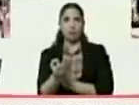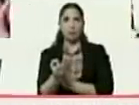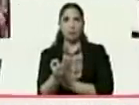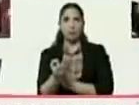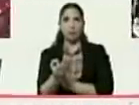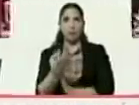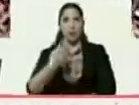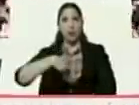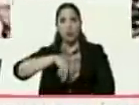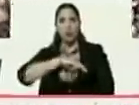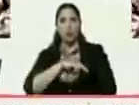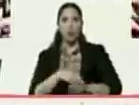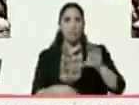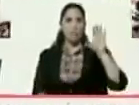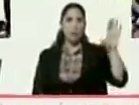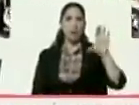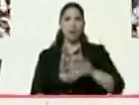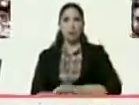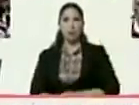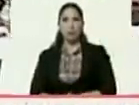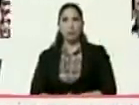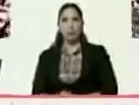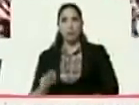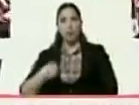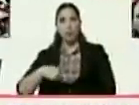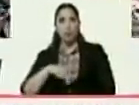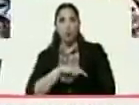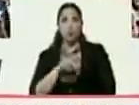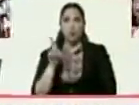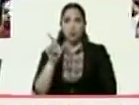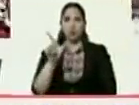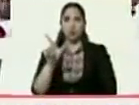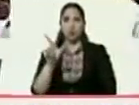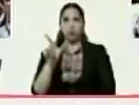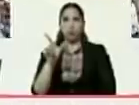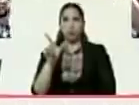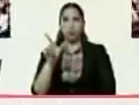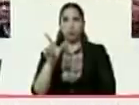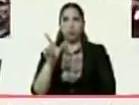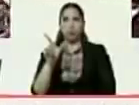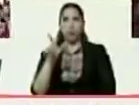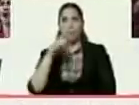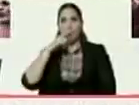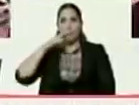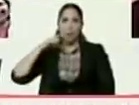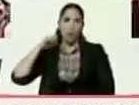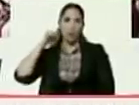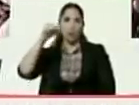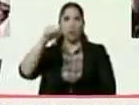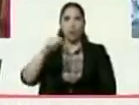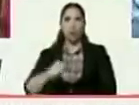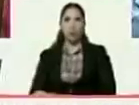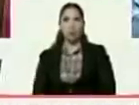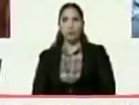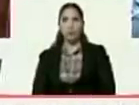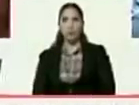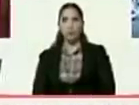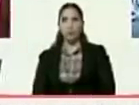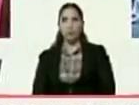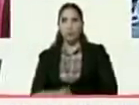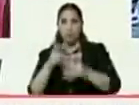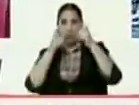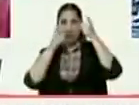a nuestra patria, a nuestro partido, a Nicolás Maduro, a